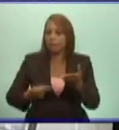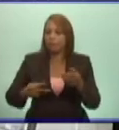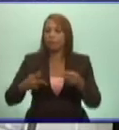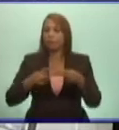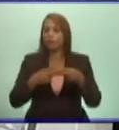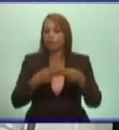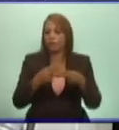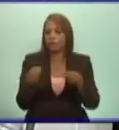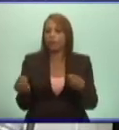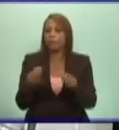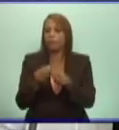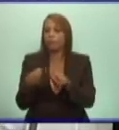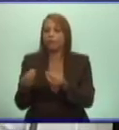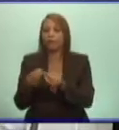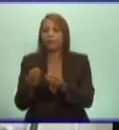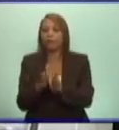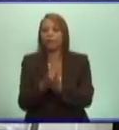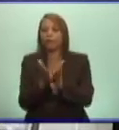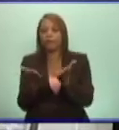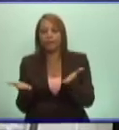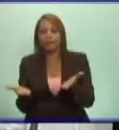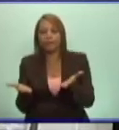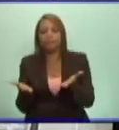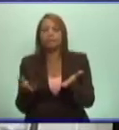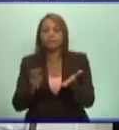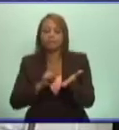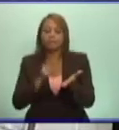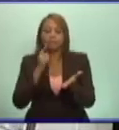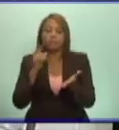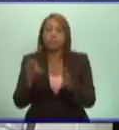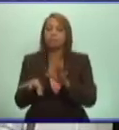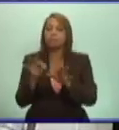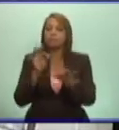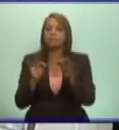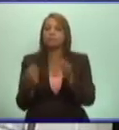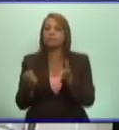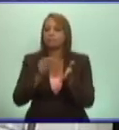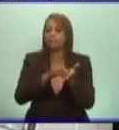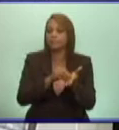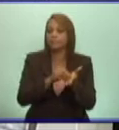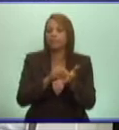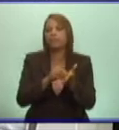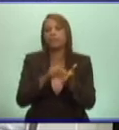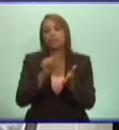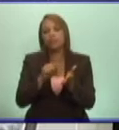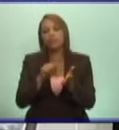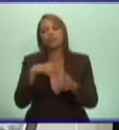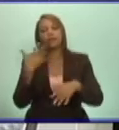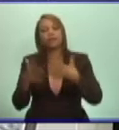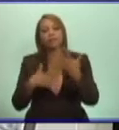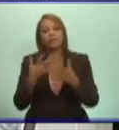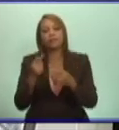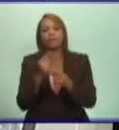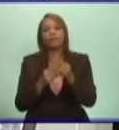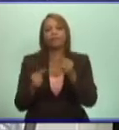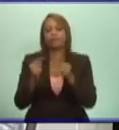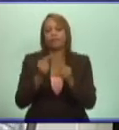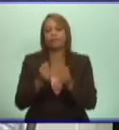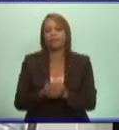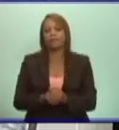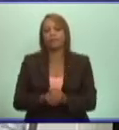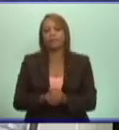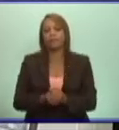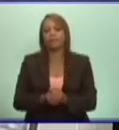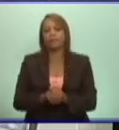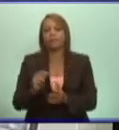el pegado de revistas, periódicos, nunca del libro de texto, y escribir texto, es decir, que son las actividades fundamentales que se realizan ahí. Una